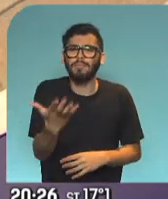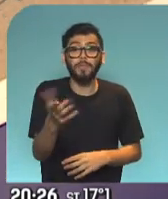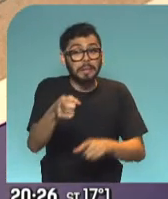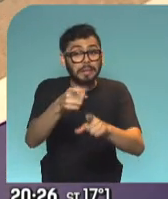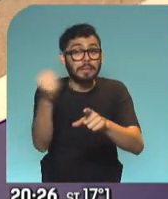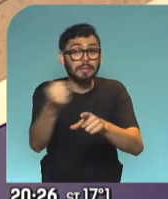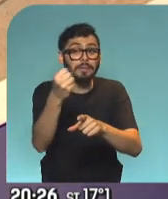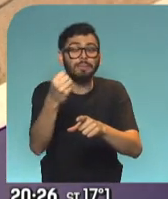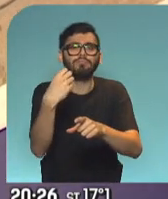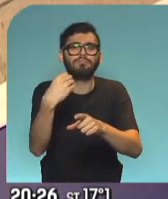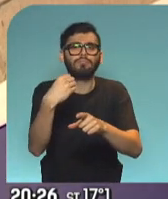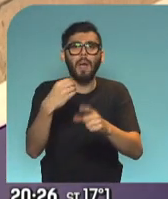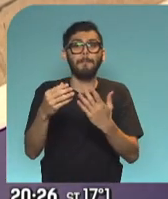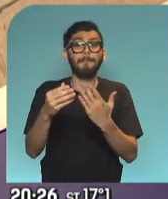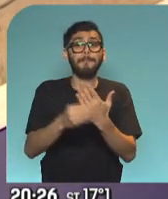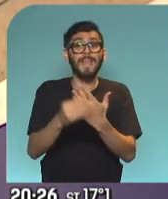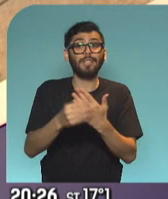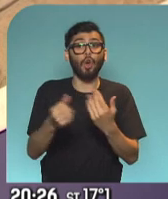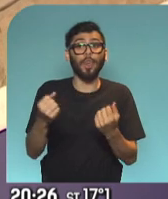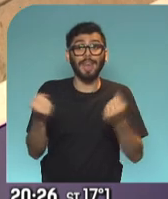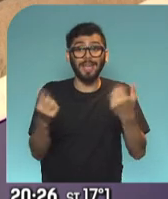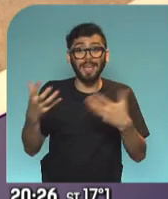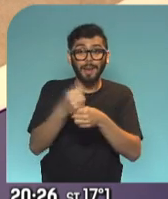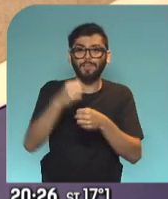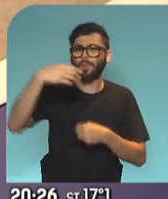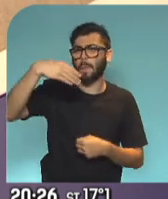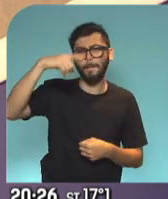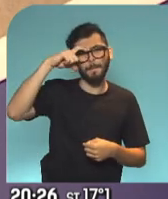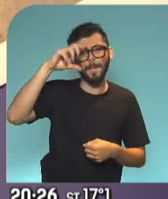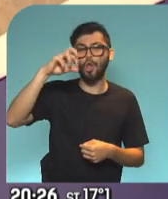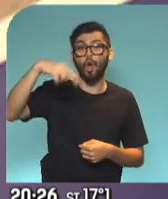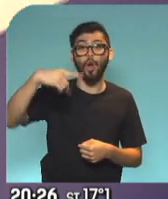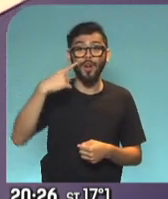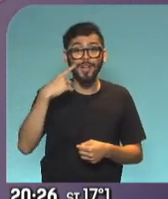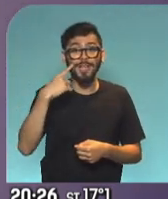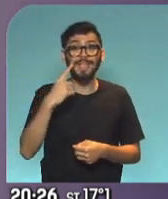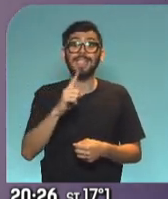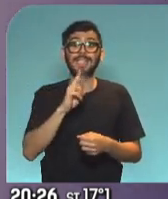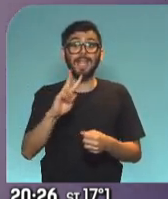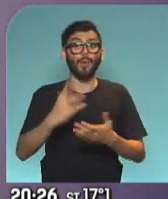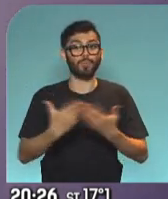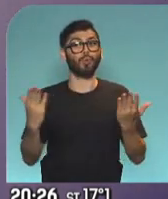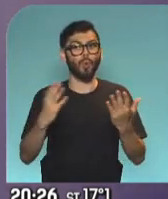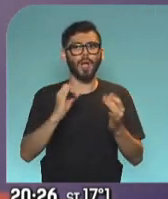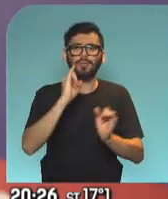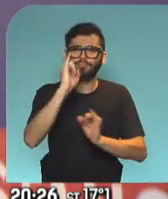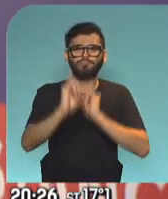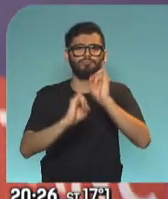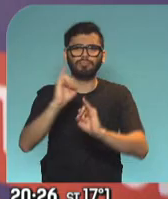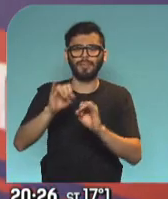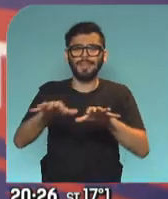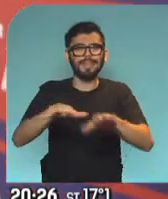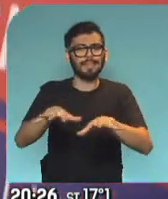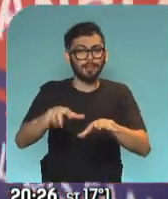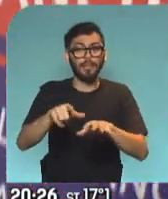la palabra del ministro de Transporte, Mario Meoni, hablando en televisión pública. Las implicancias del caso, se sabe que de